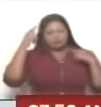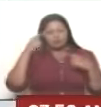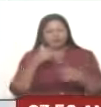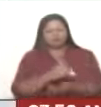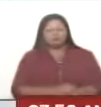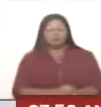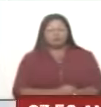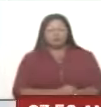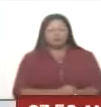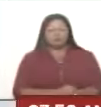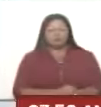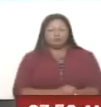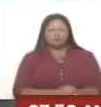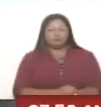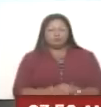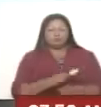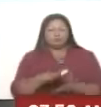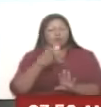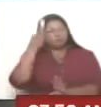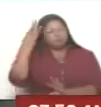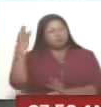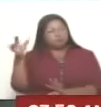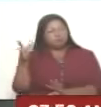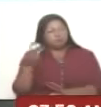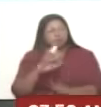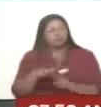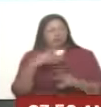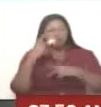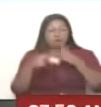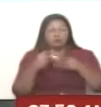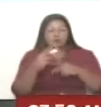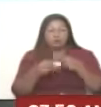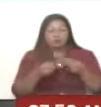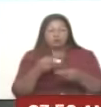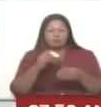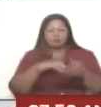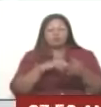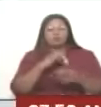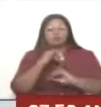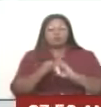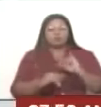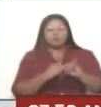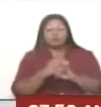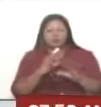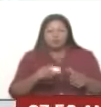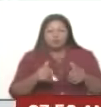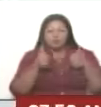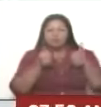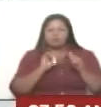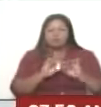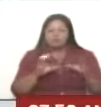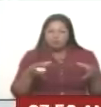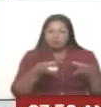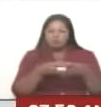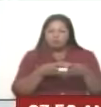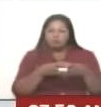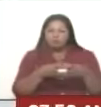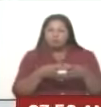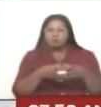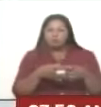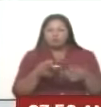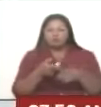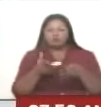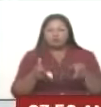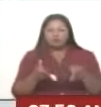cuando estaban en el olvido como resultado de las políticas neoliberales del Fondo Monetario Internacional que adoptaron esos partidos en el